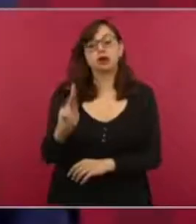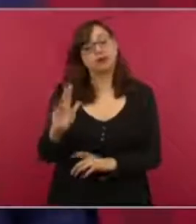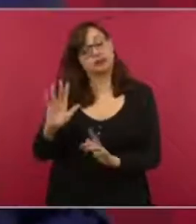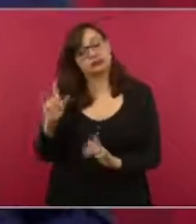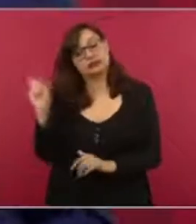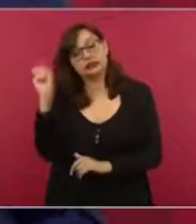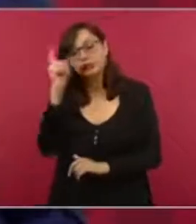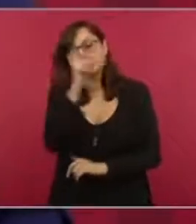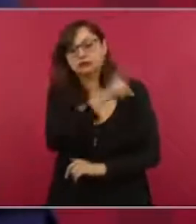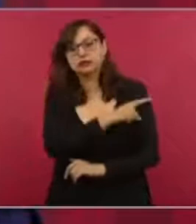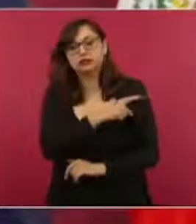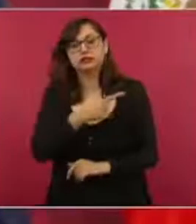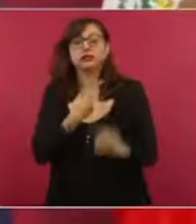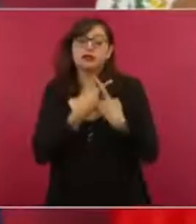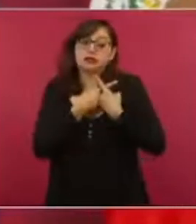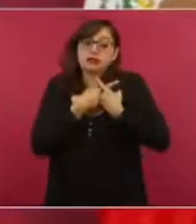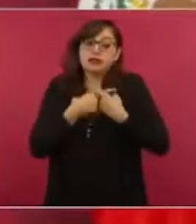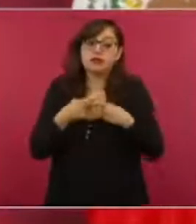tienen una